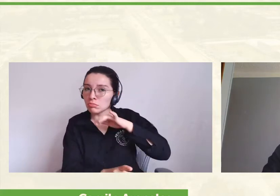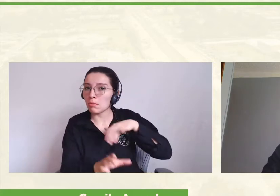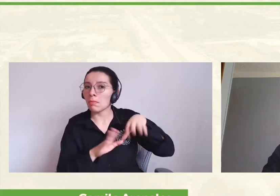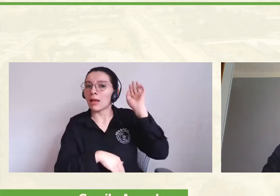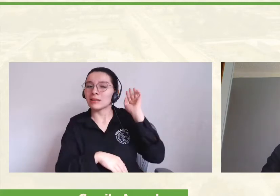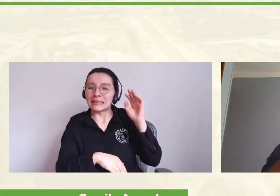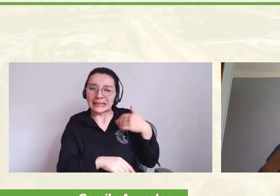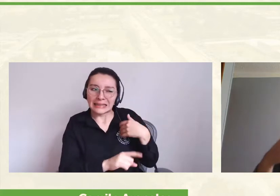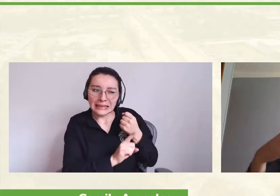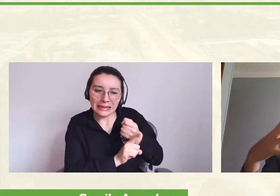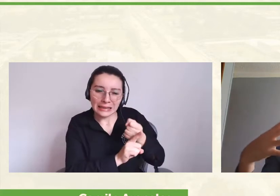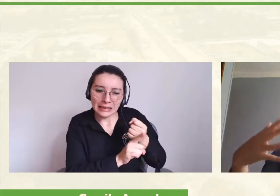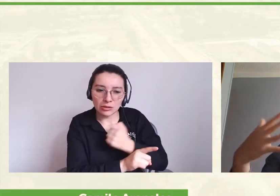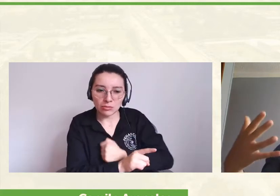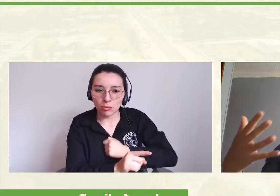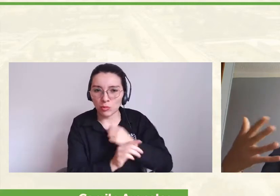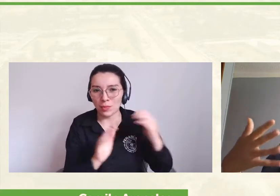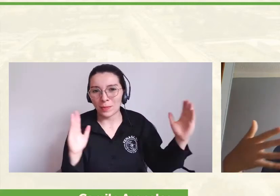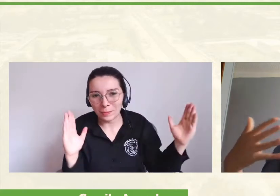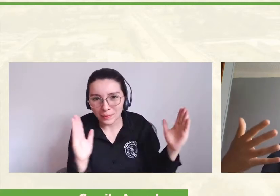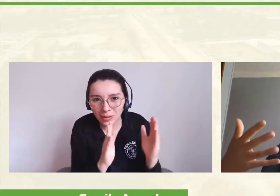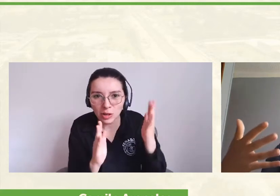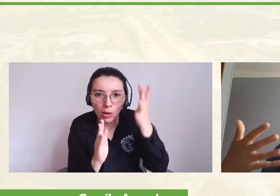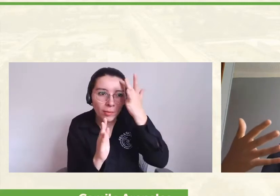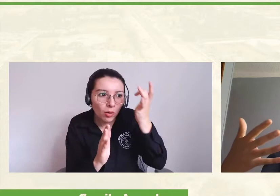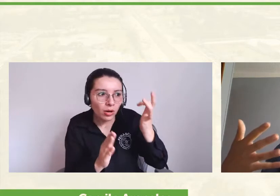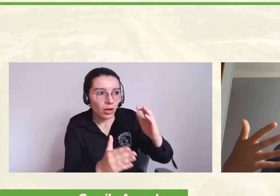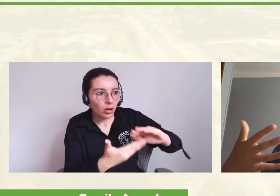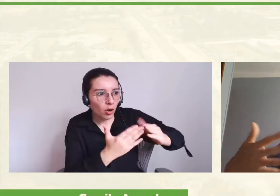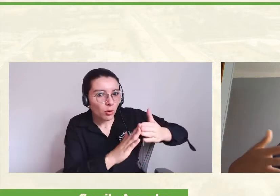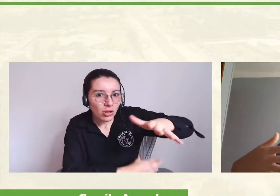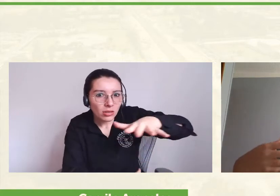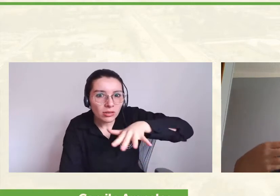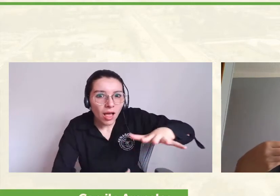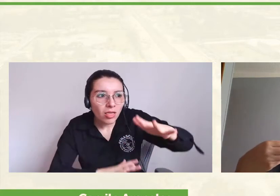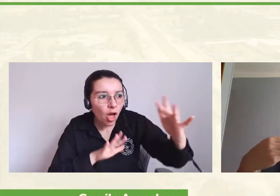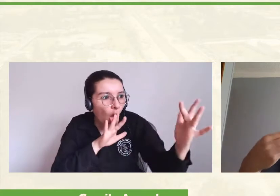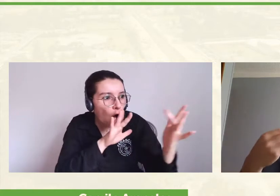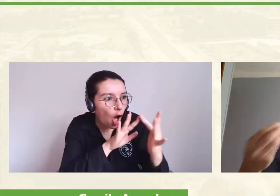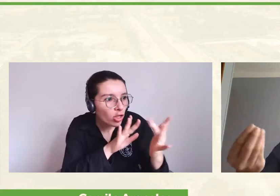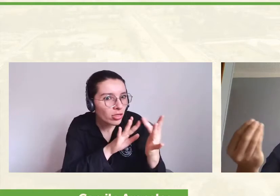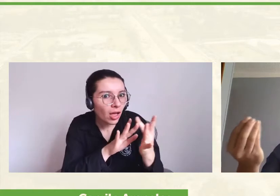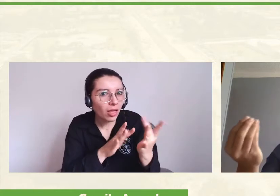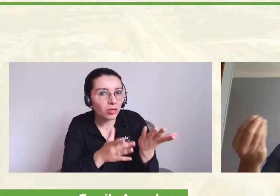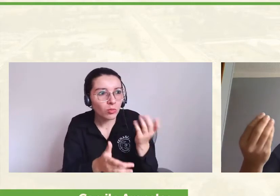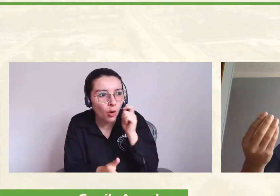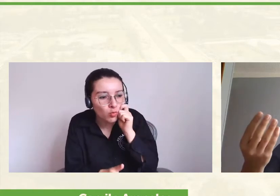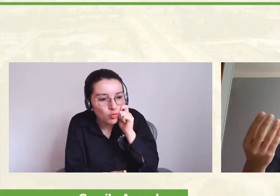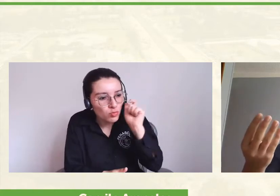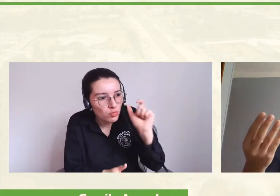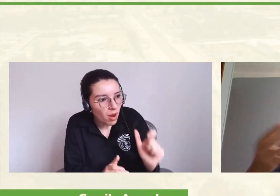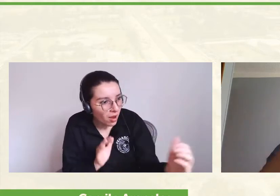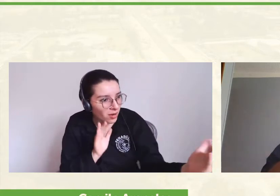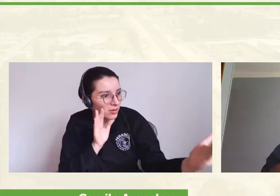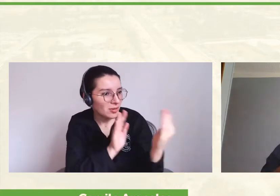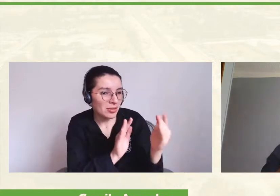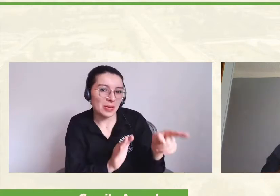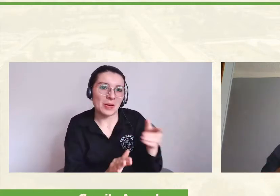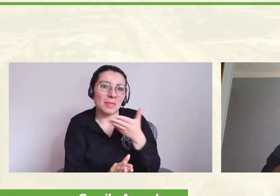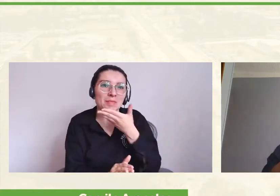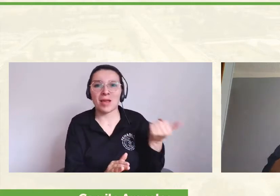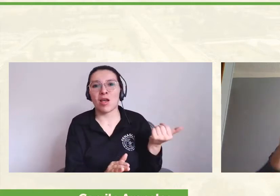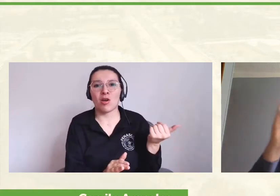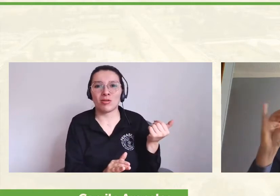presencialidad porque ese contacto con la comunidad en los territorios que ellos viven, pues es un mejor contacto que a veces que la virtualidad, que nos